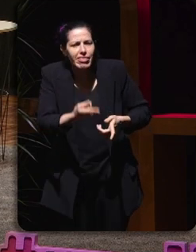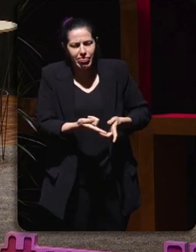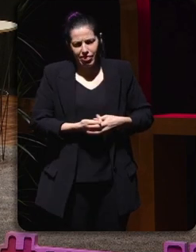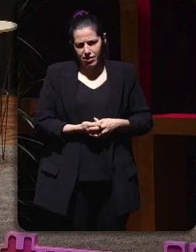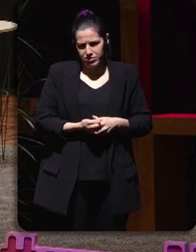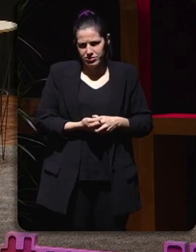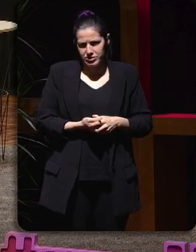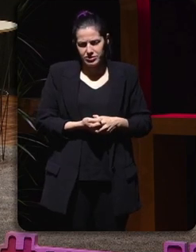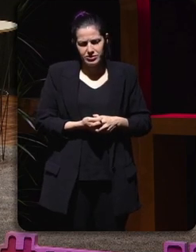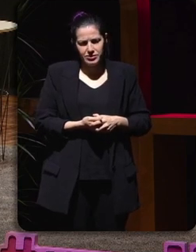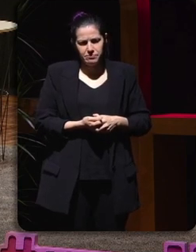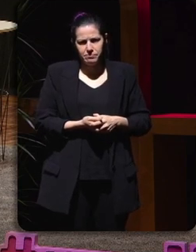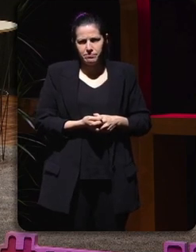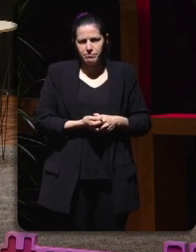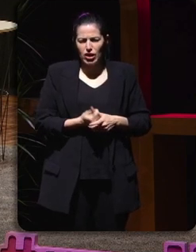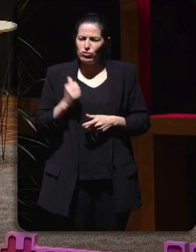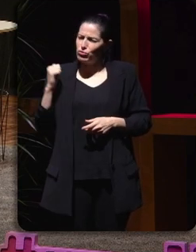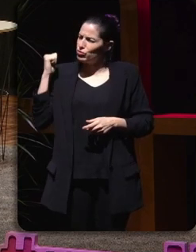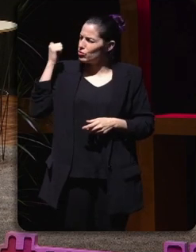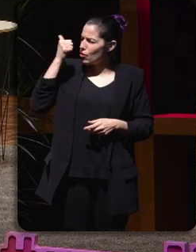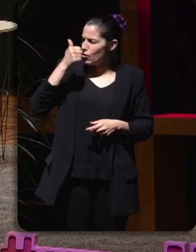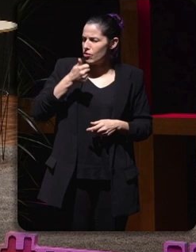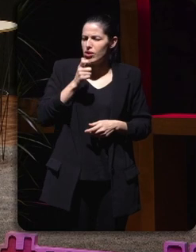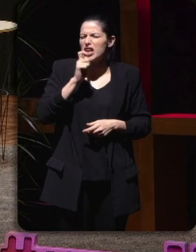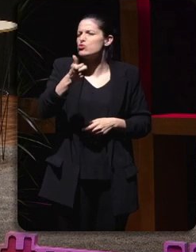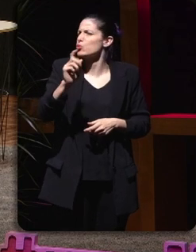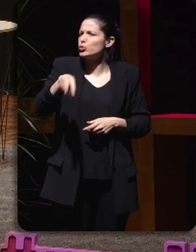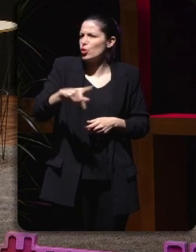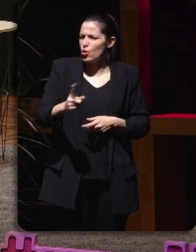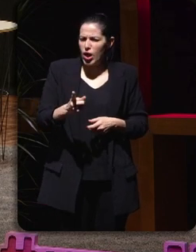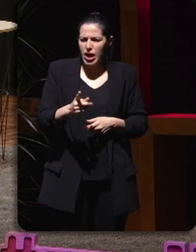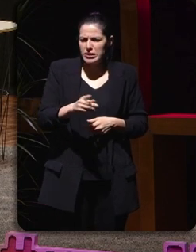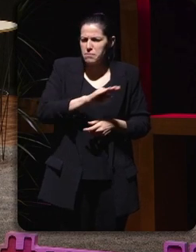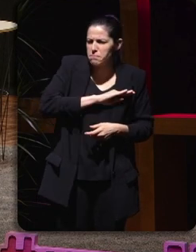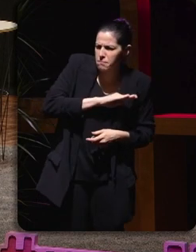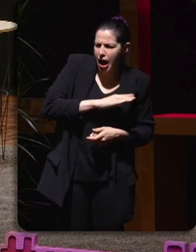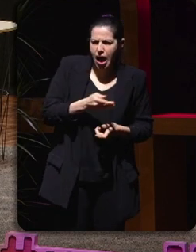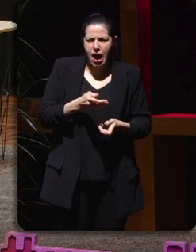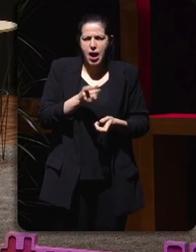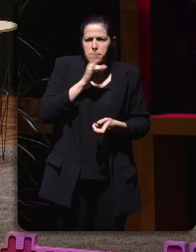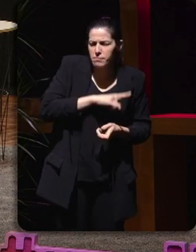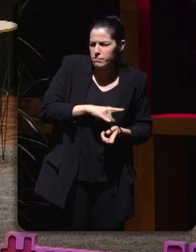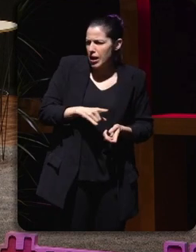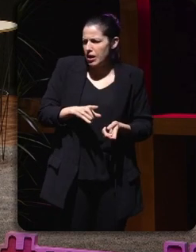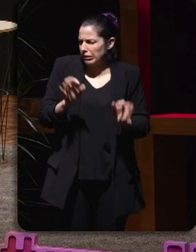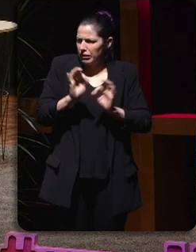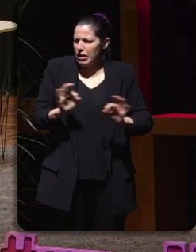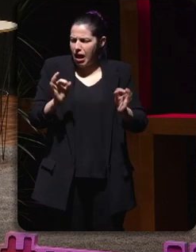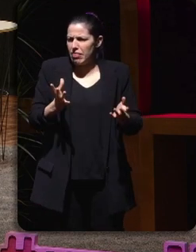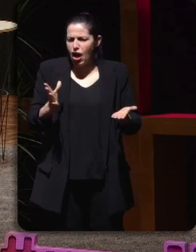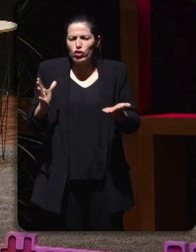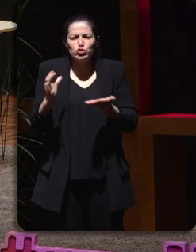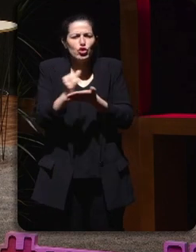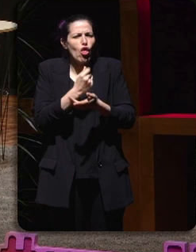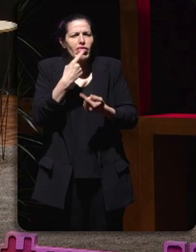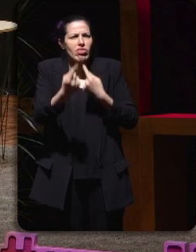diciendo todo el rato no es un insulto no es nada malo no te dicen No diga eso porque todo el mundo lo